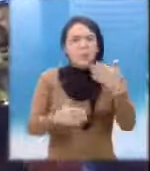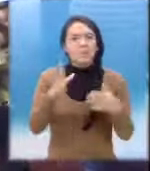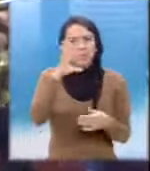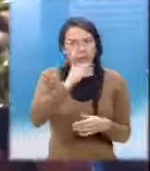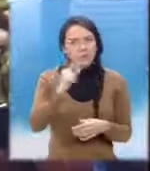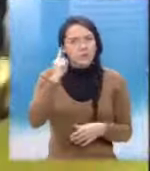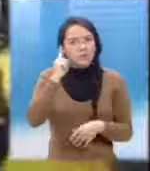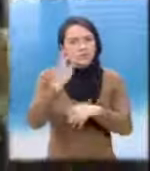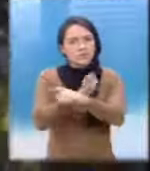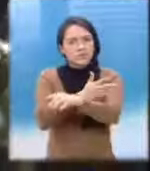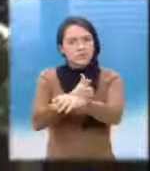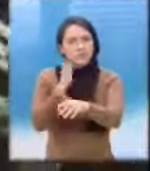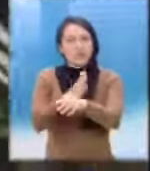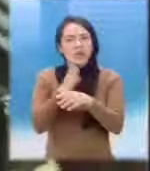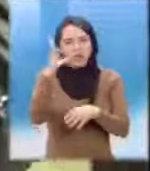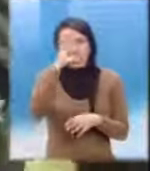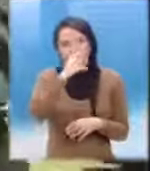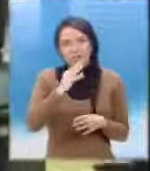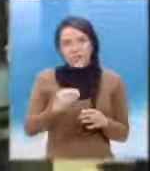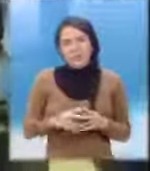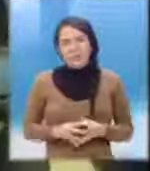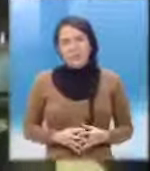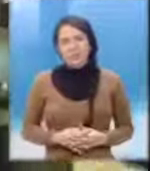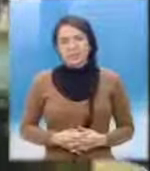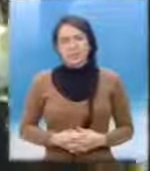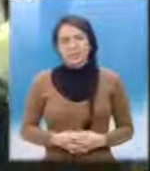la celebración.